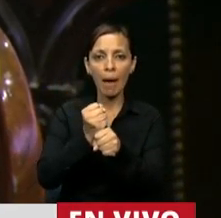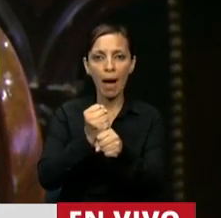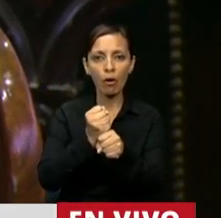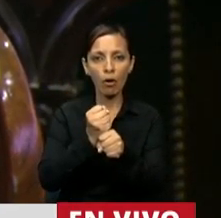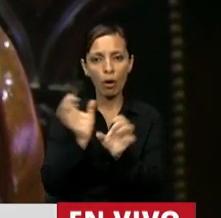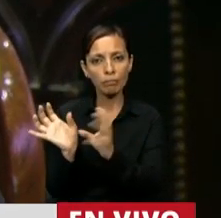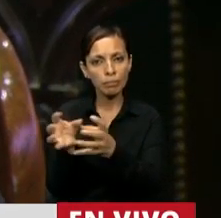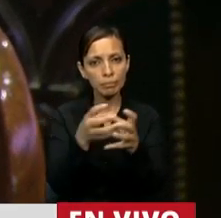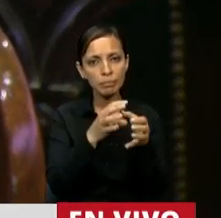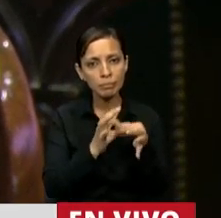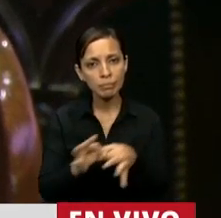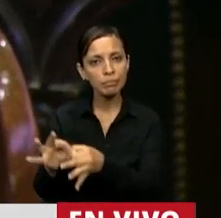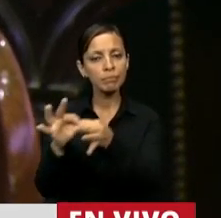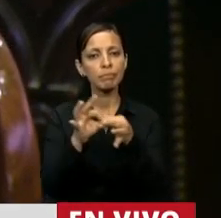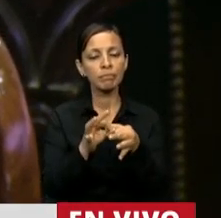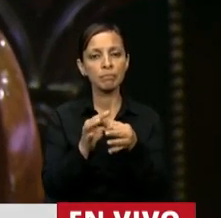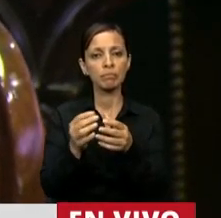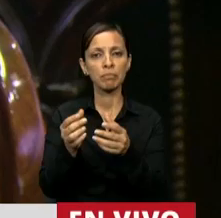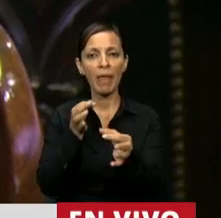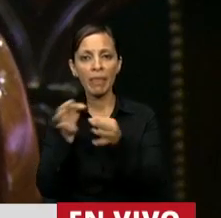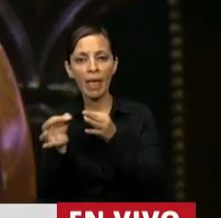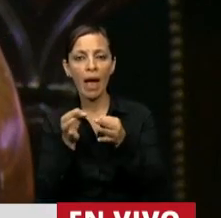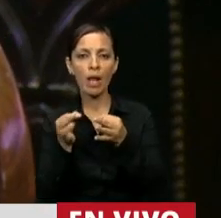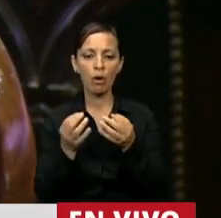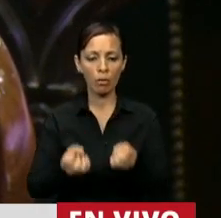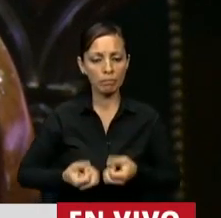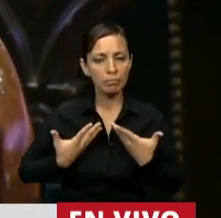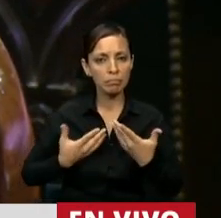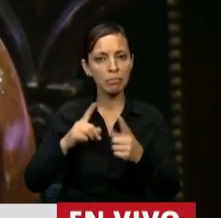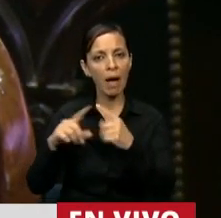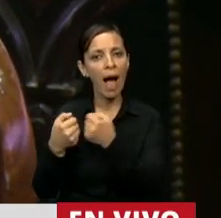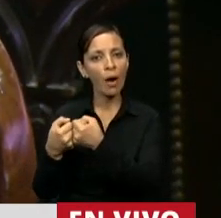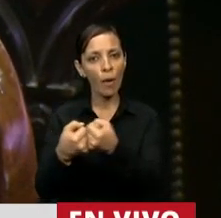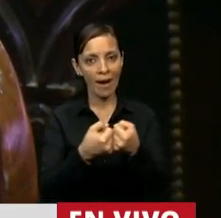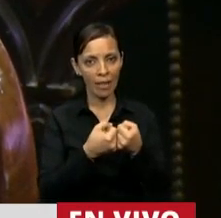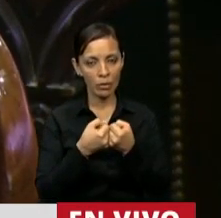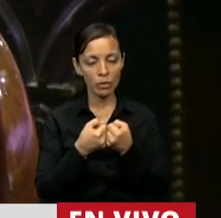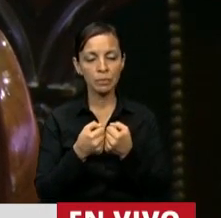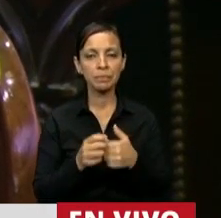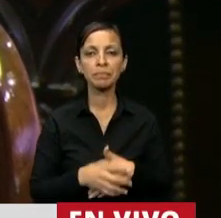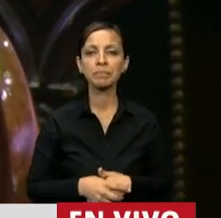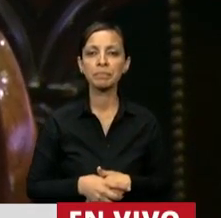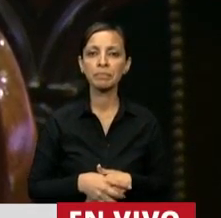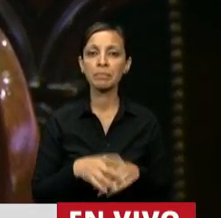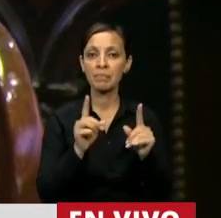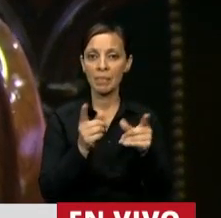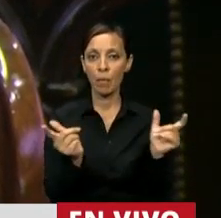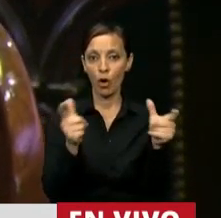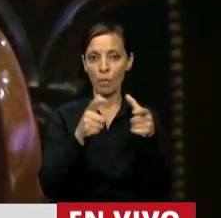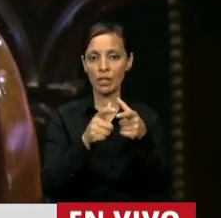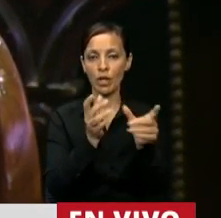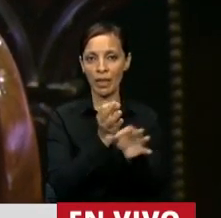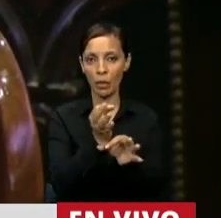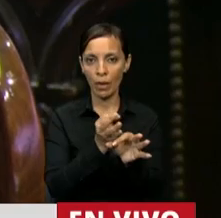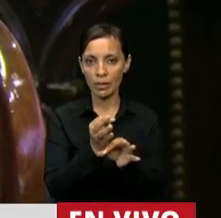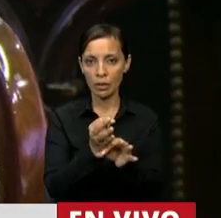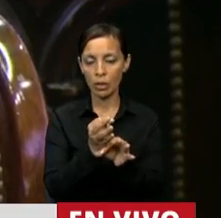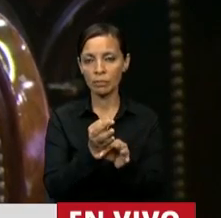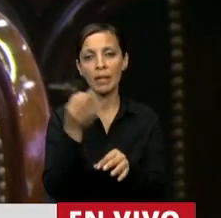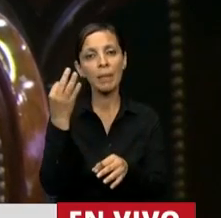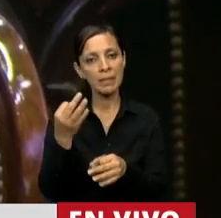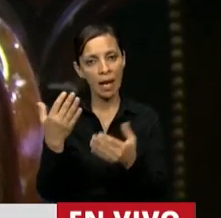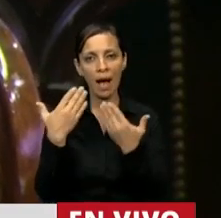articulado, del diálogo, de la vocación de construir consensos que se dio en la Comisión de Educación, y en especial